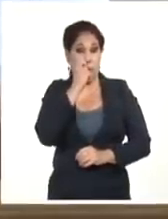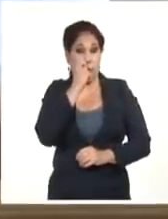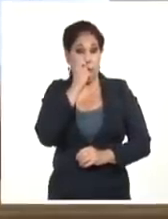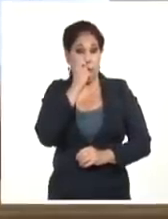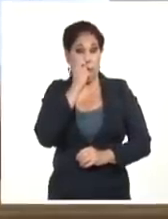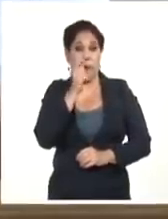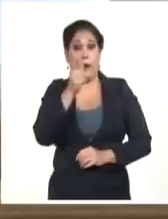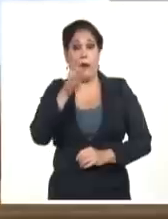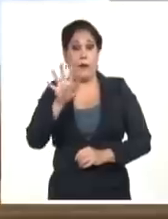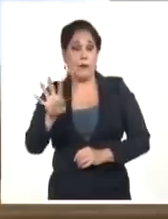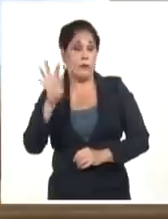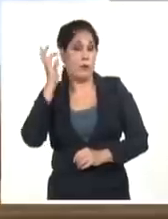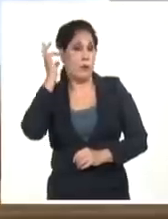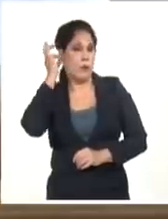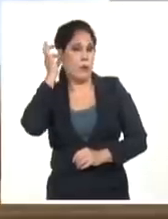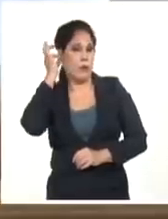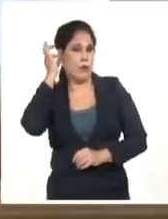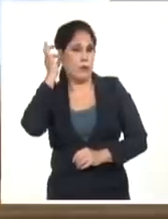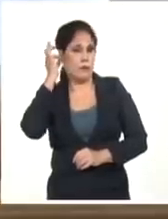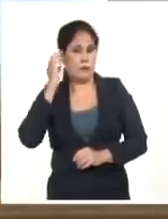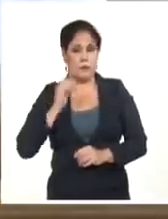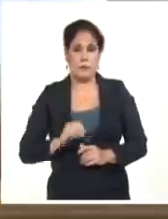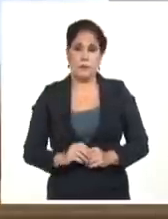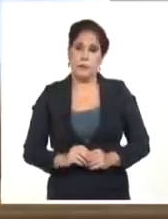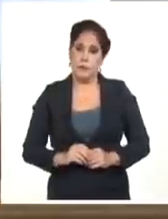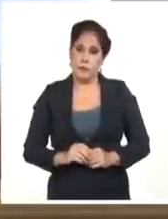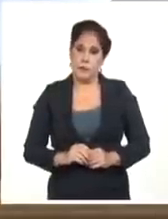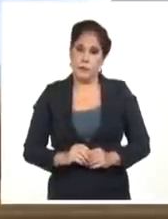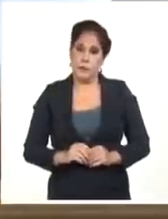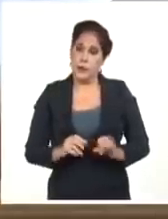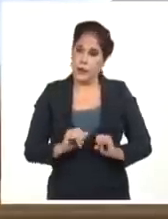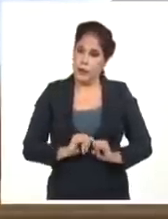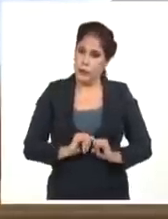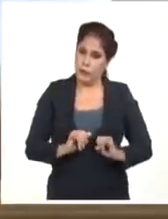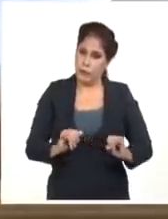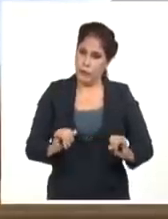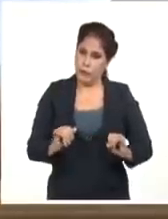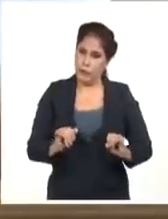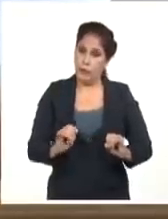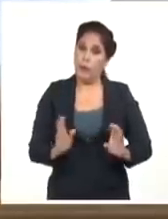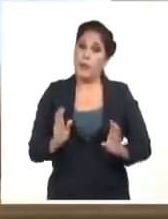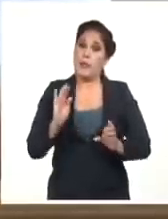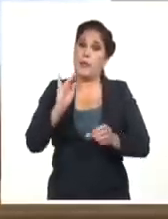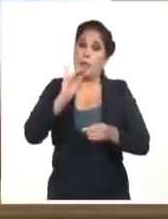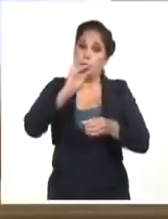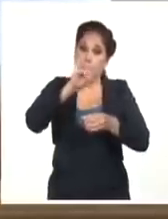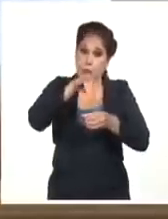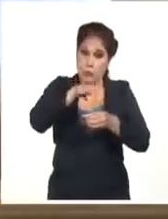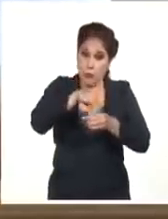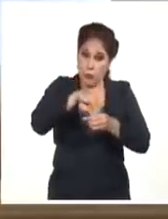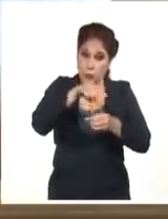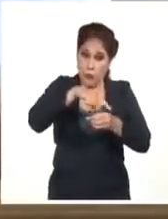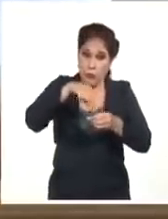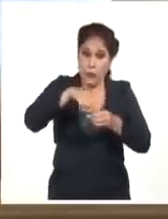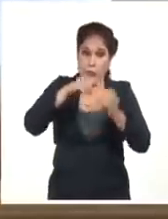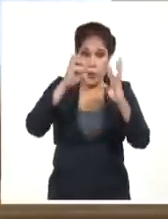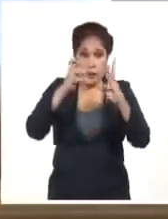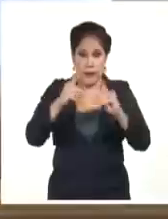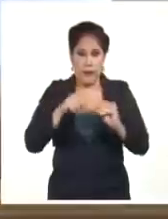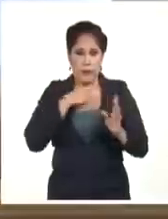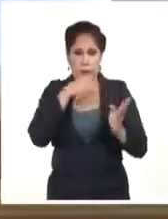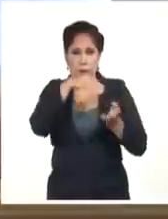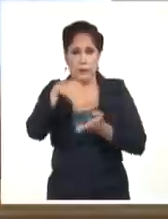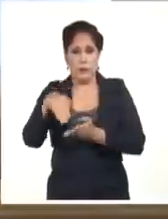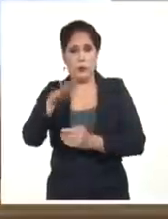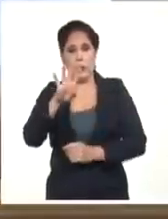y 14 femeninos. Como bien se había informado, se incluye en esta cifra